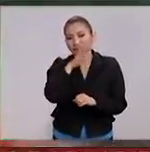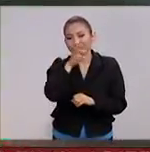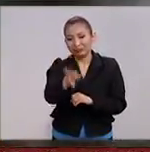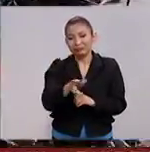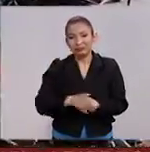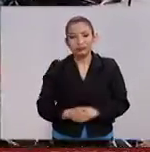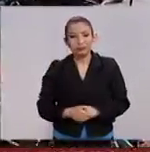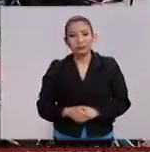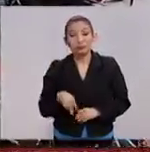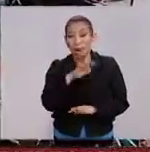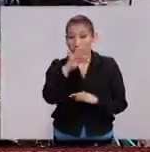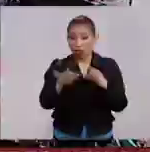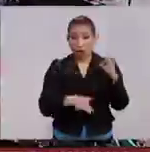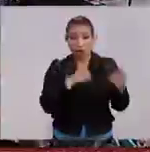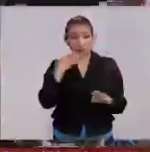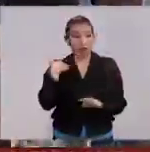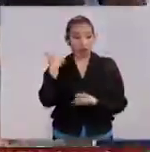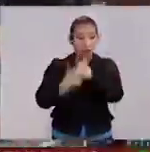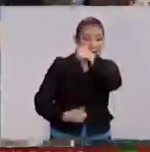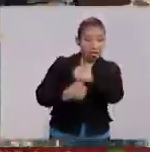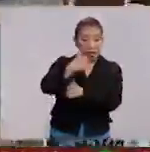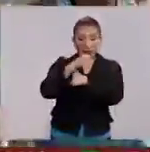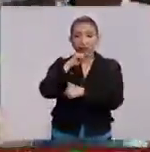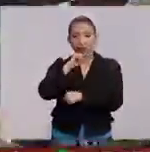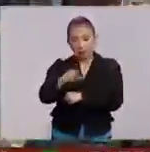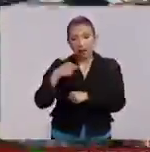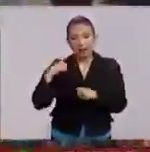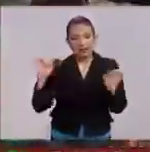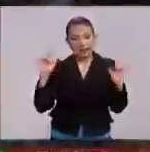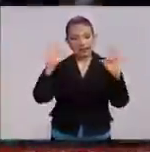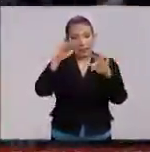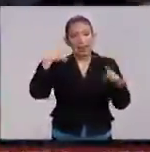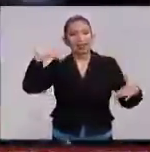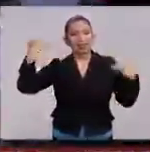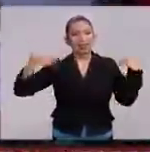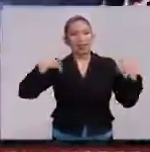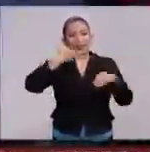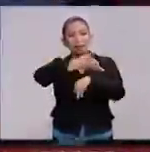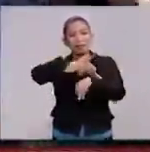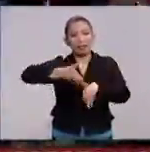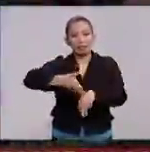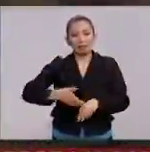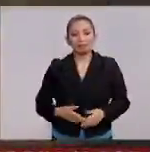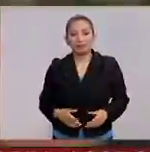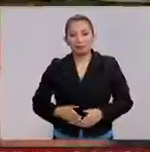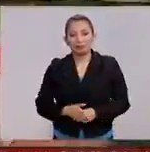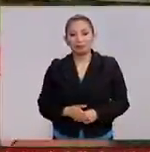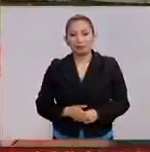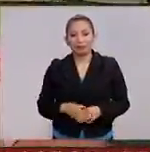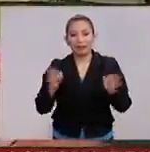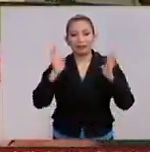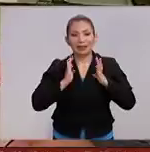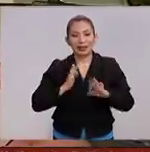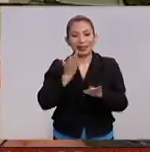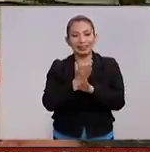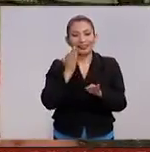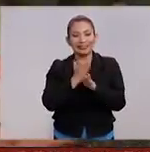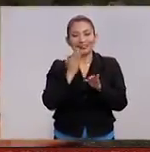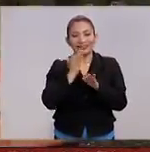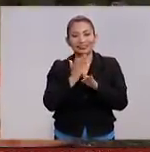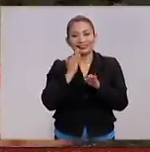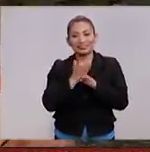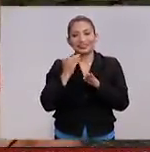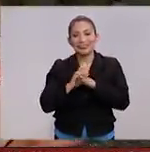pero no todo se trató de competir también fue un momento para disfrutar con la familia tranquilas ahorita porque